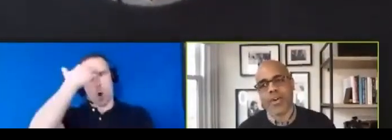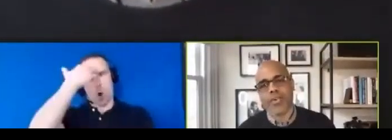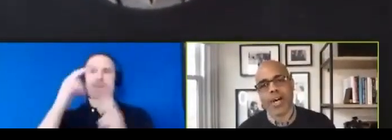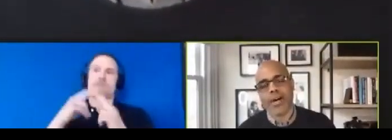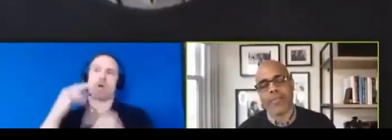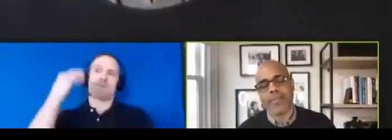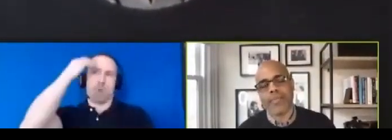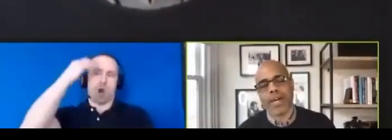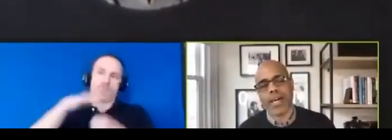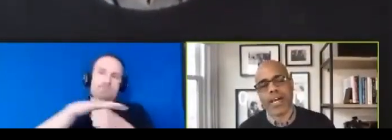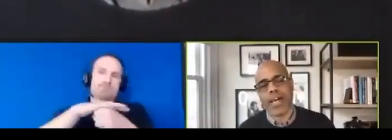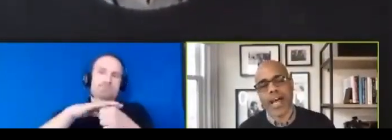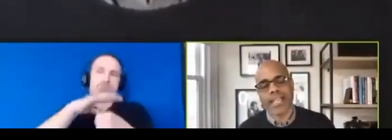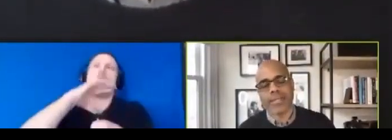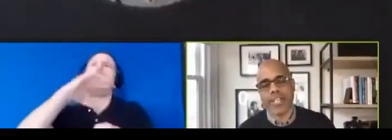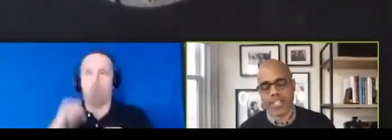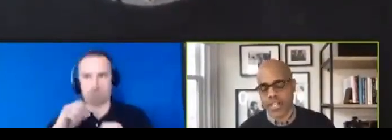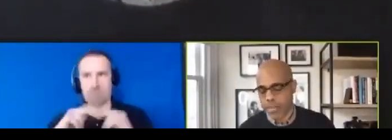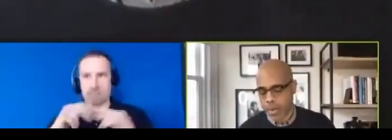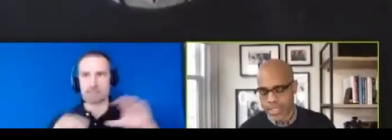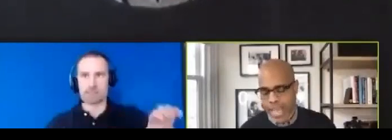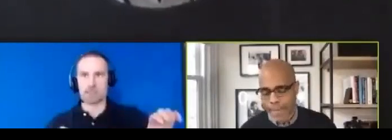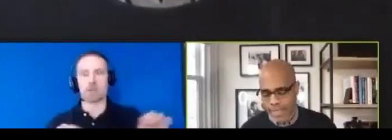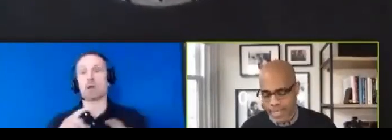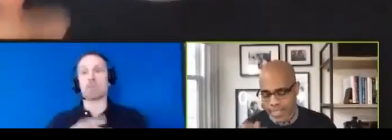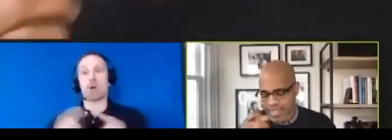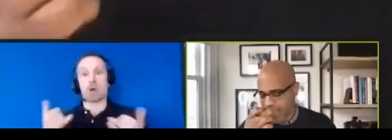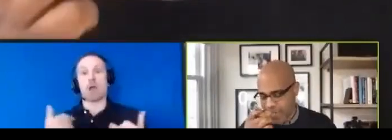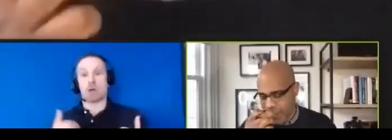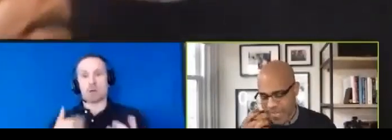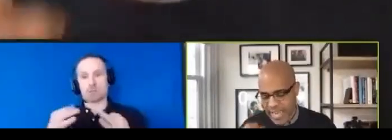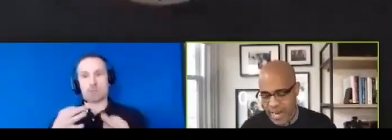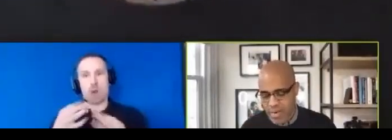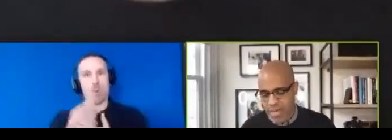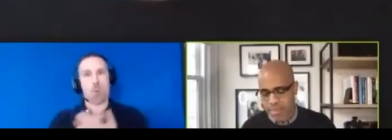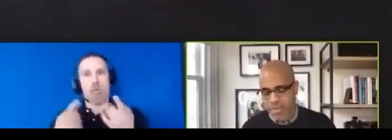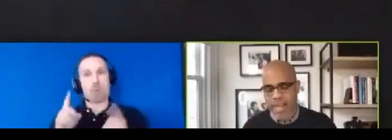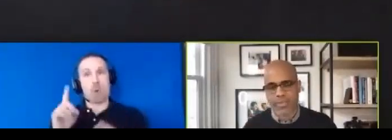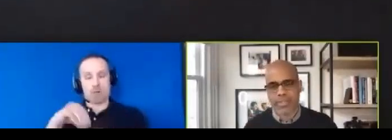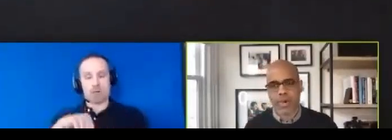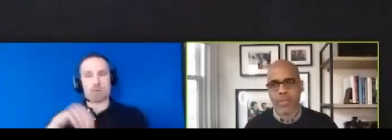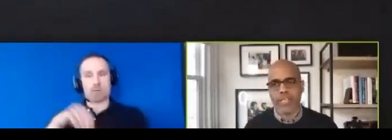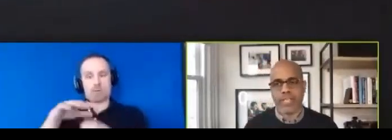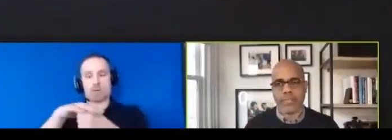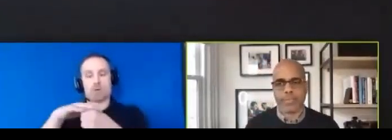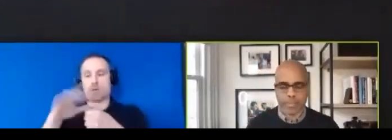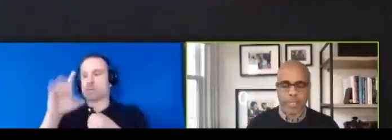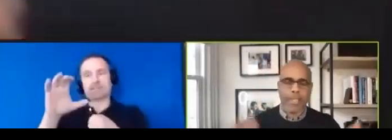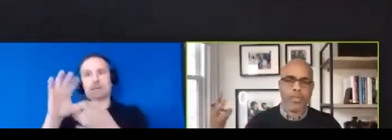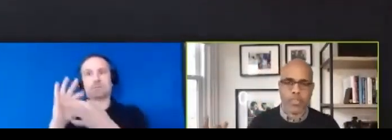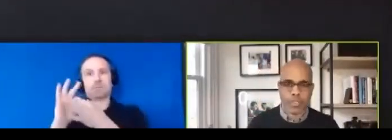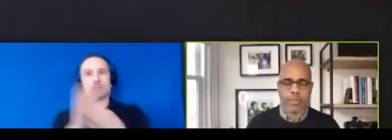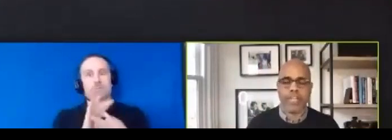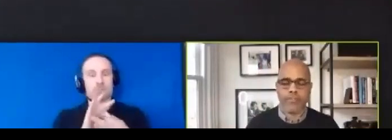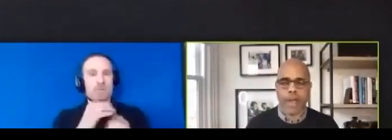después del departamento de salud pasé dos años en realmente pero trabajando en este